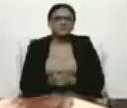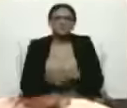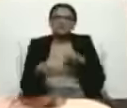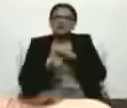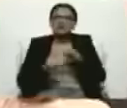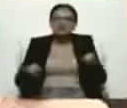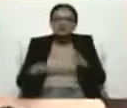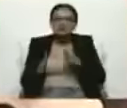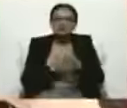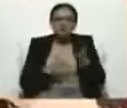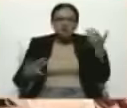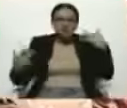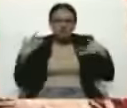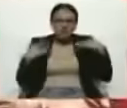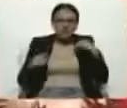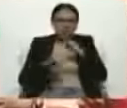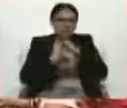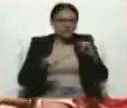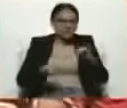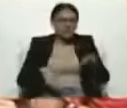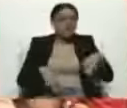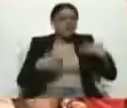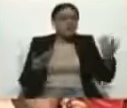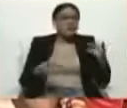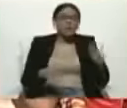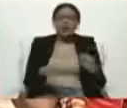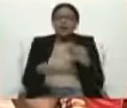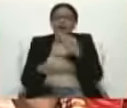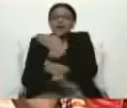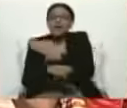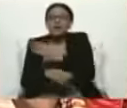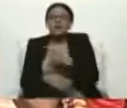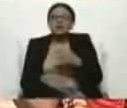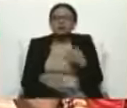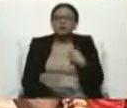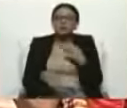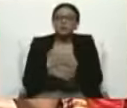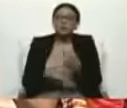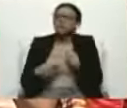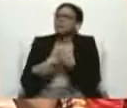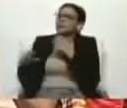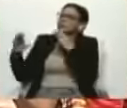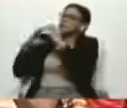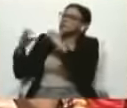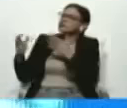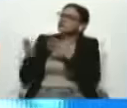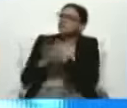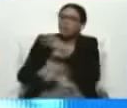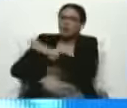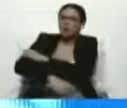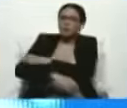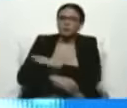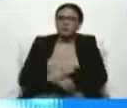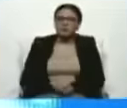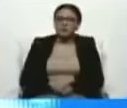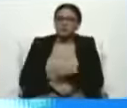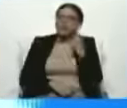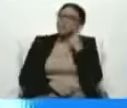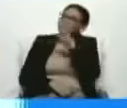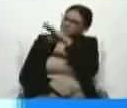de cierre, donde él se dirigía a los sectores de la oposición, y le decía, mira, tú no vas a votar por